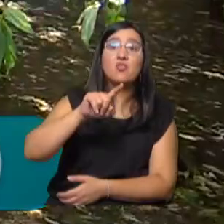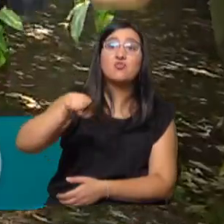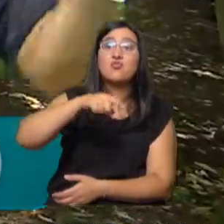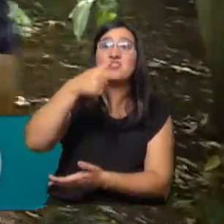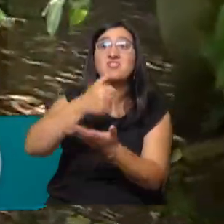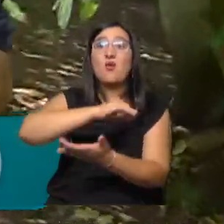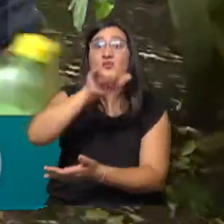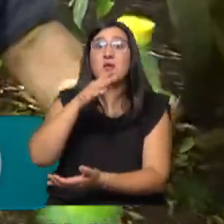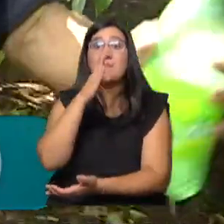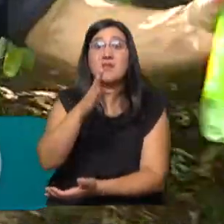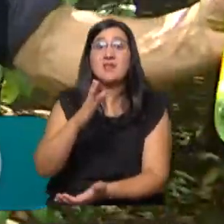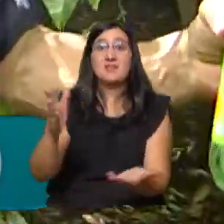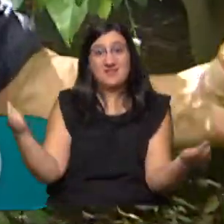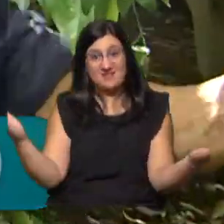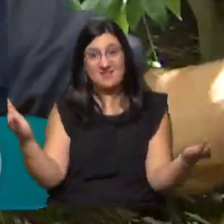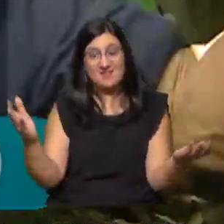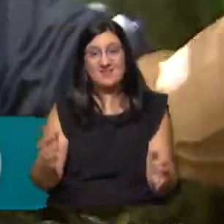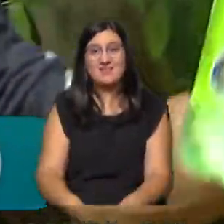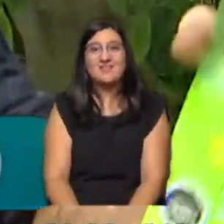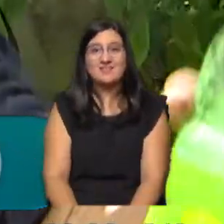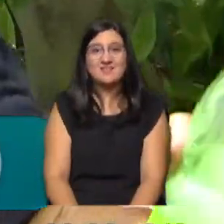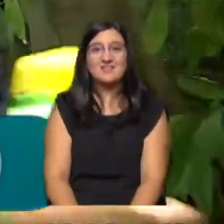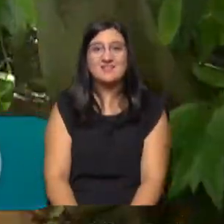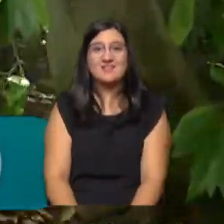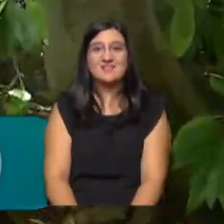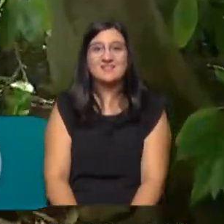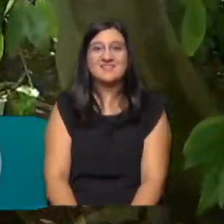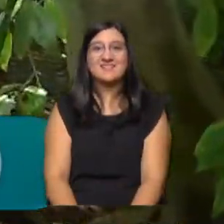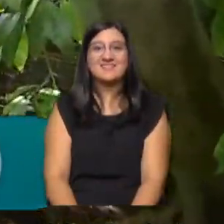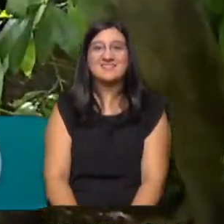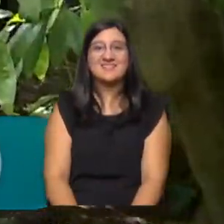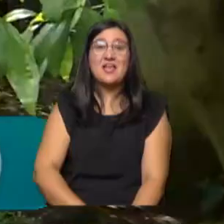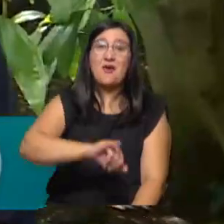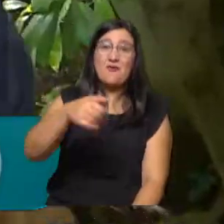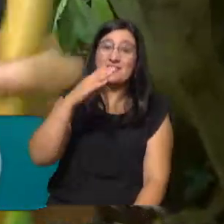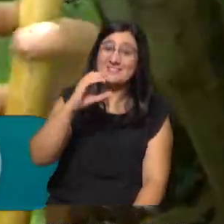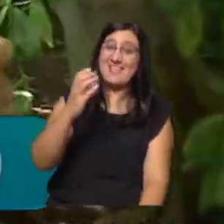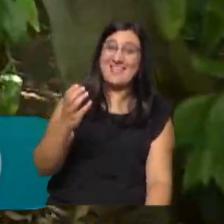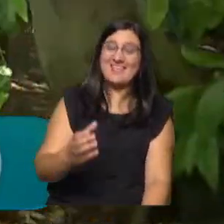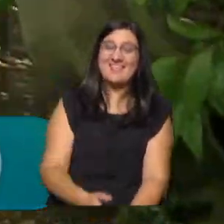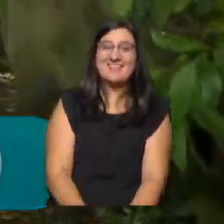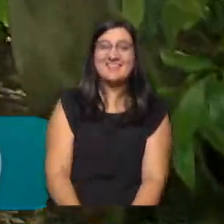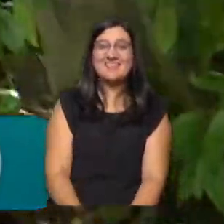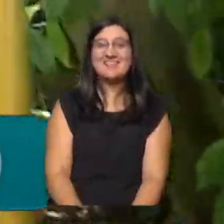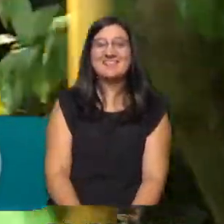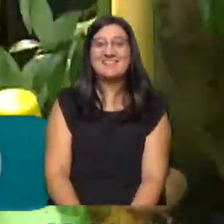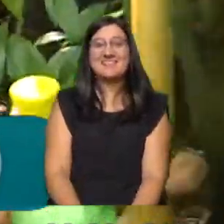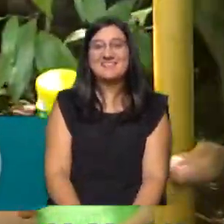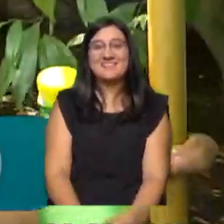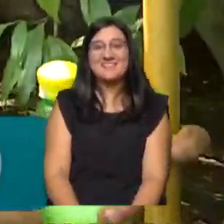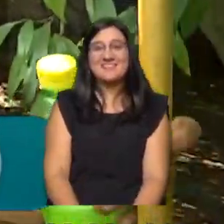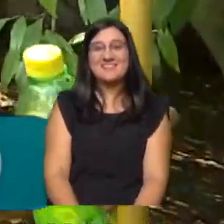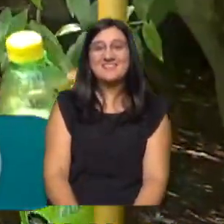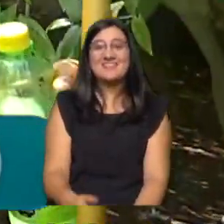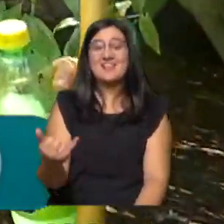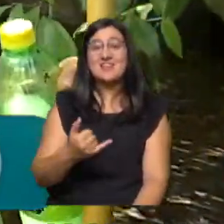y yo que te vi, digo, ¡fa! ¡JC! Bueno, vecino, mire, yo tengo una curiosidad. Nada, tenía la